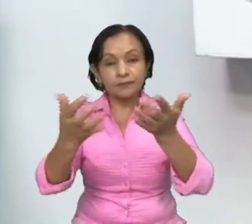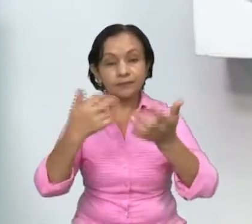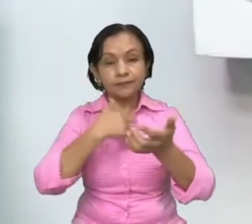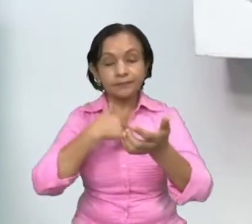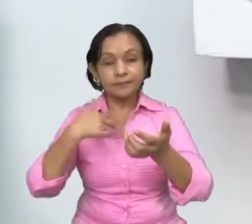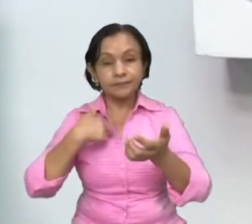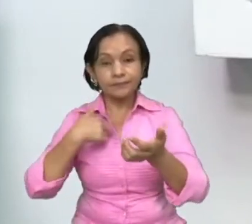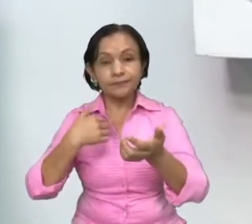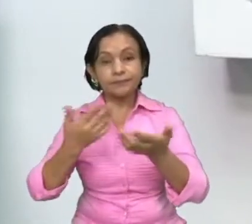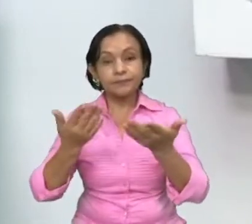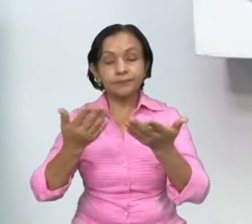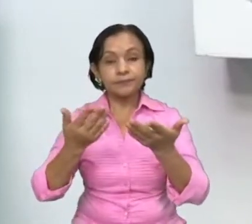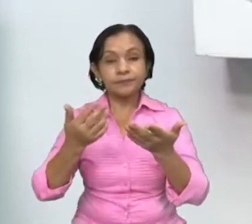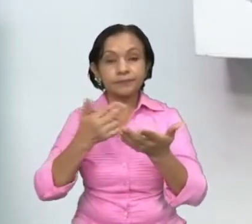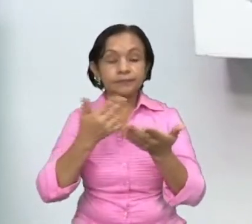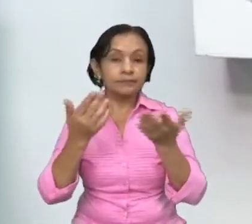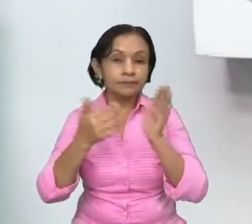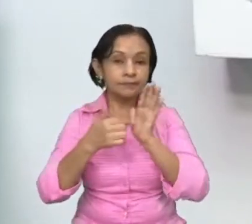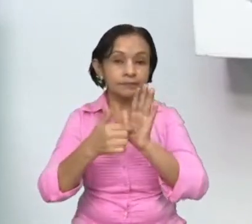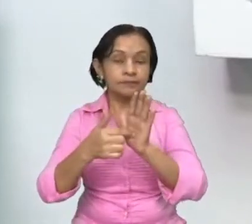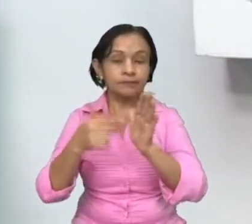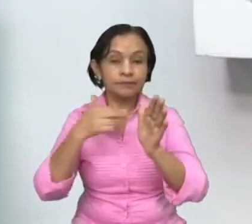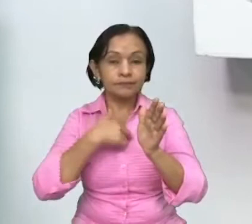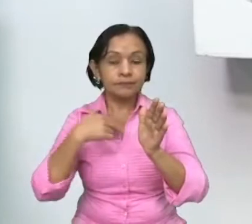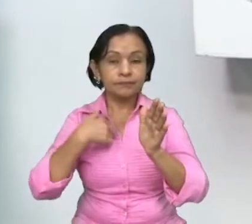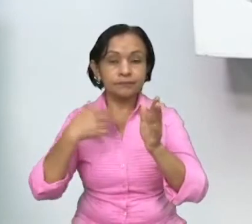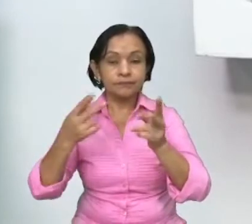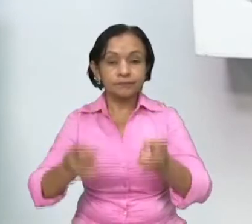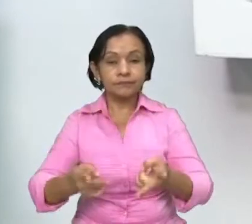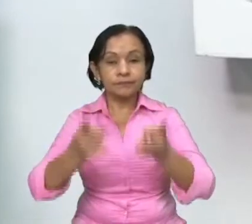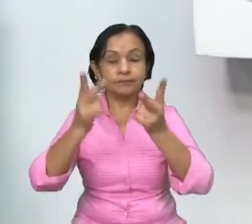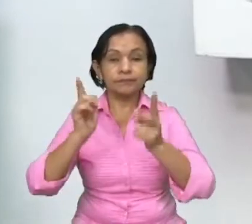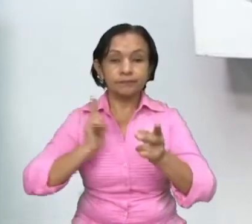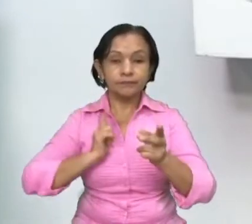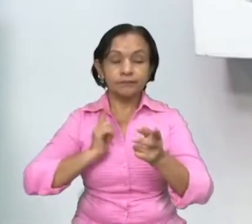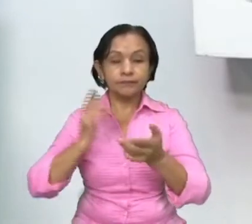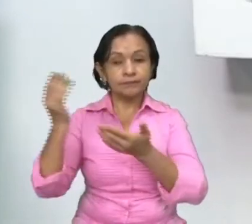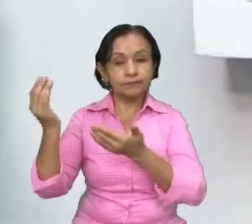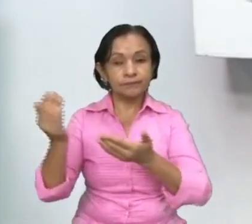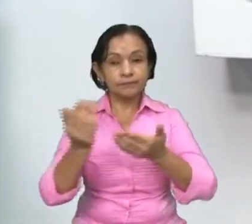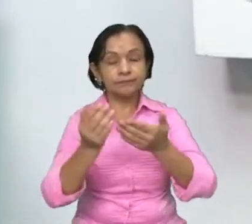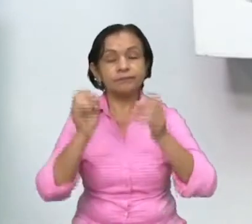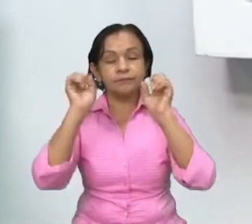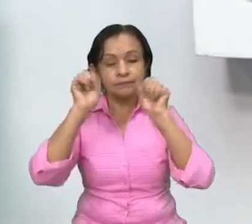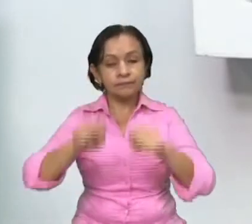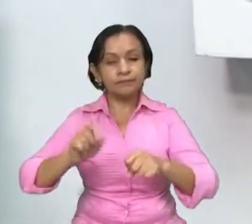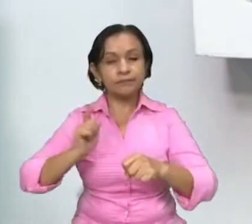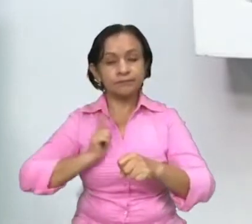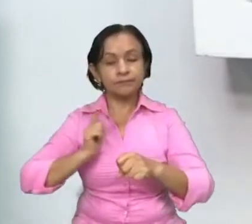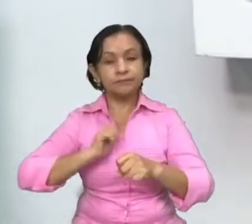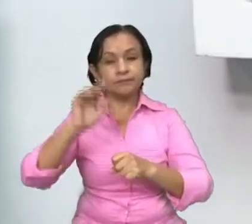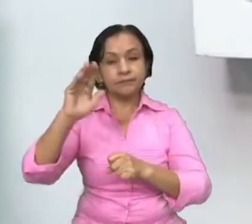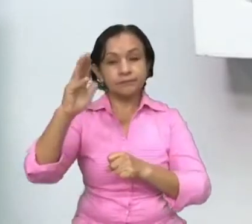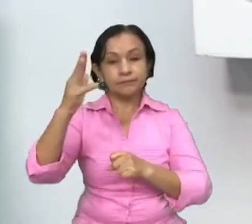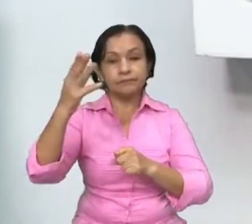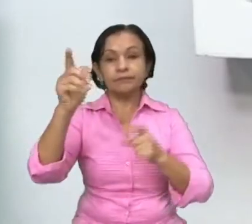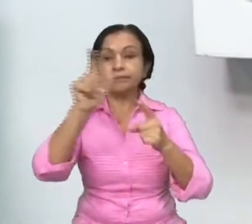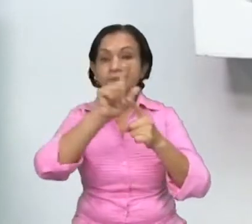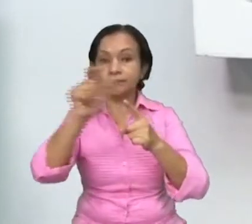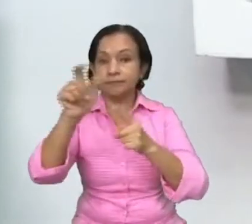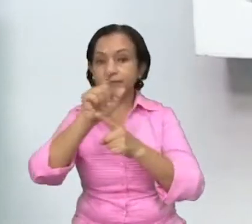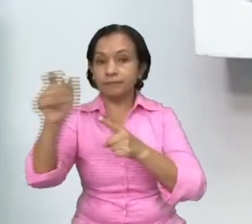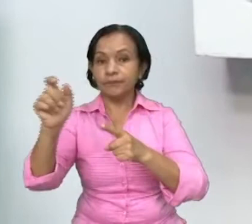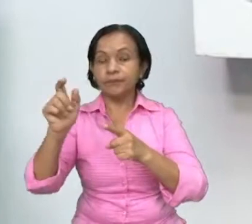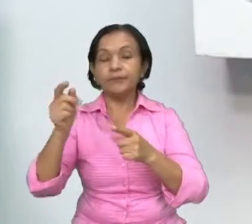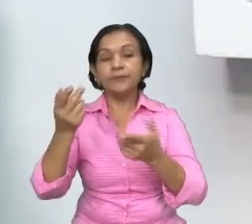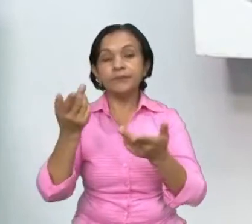de hacer una cirugía fetal del pulmón, por ejemplo, es darle sobrevida al bebé y que logre alcanzar los 9 meses. Existe